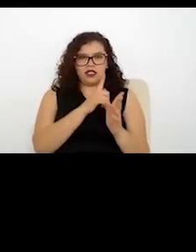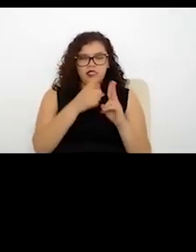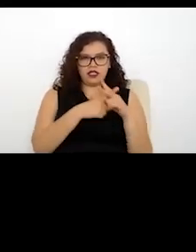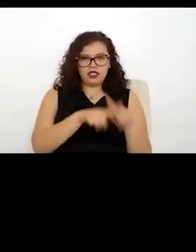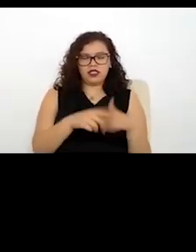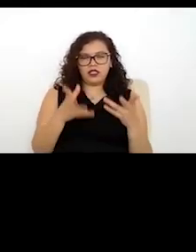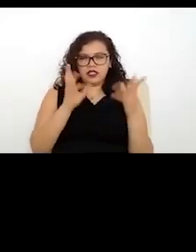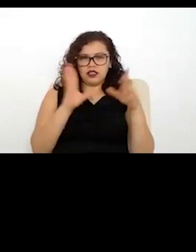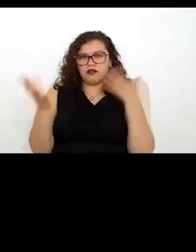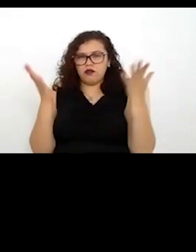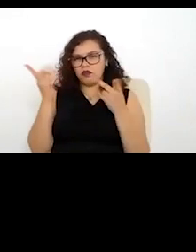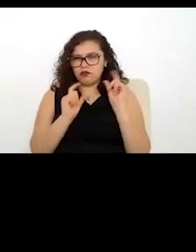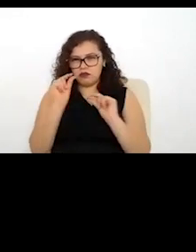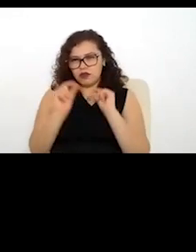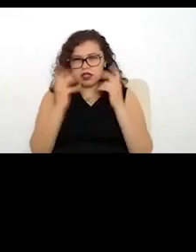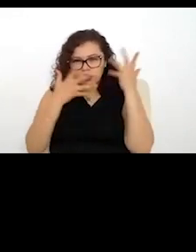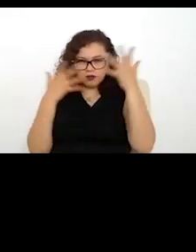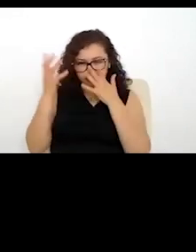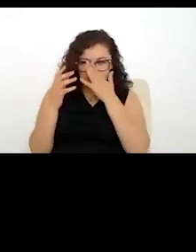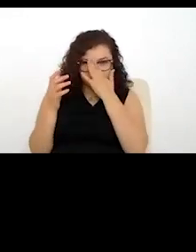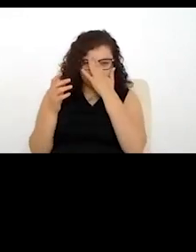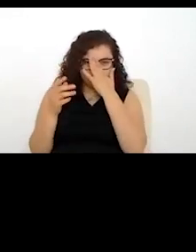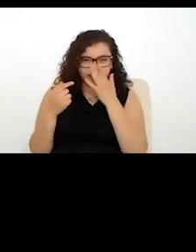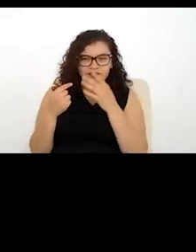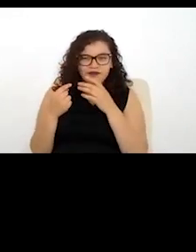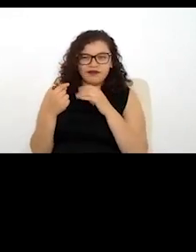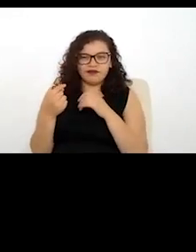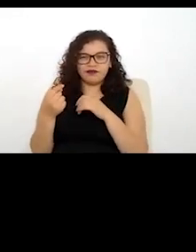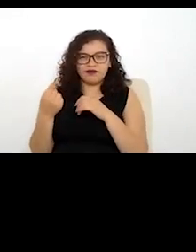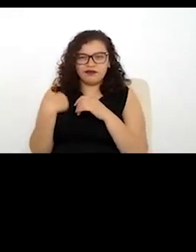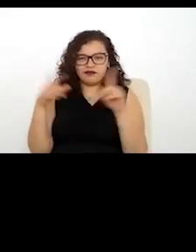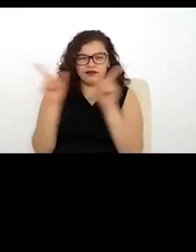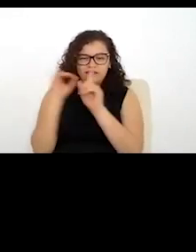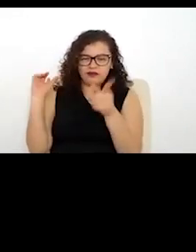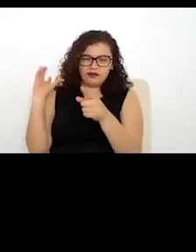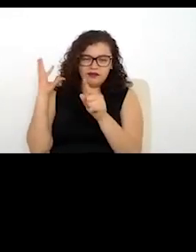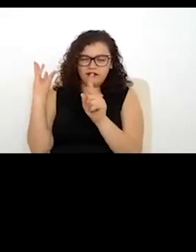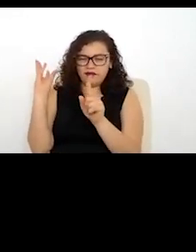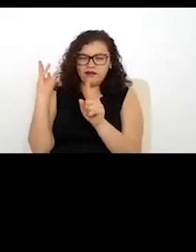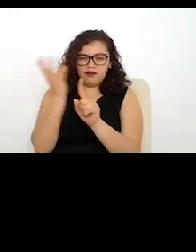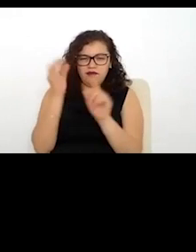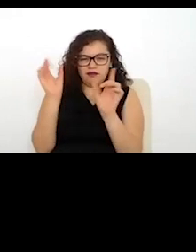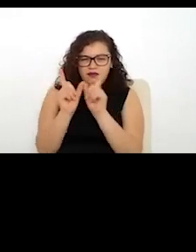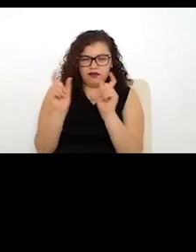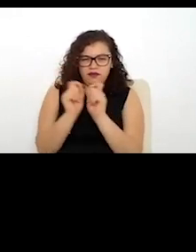bolas. Entonces, voy a dar un breve resumen de cómo está funcionando el tema de las